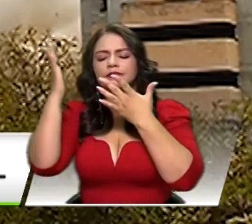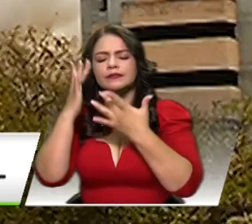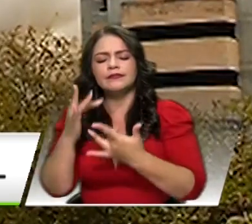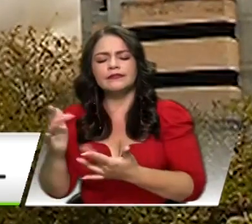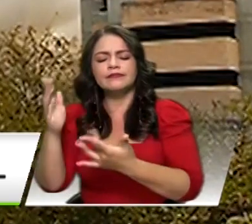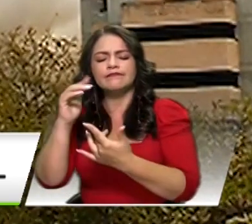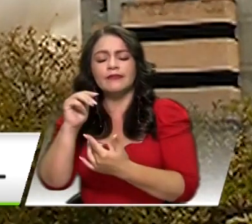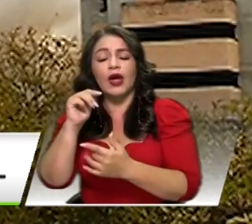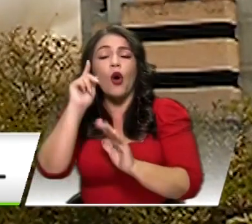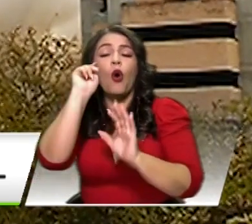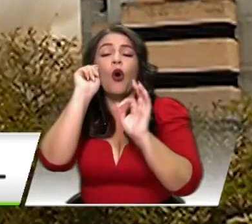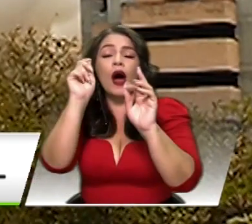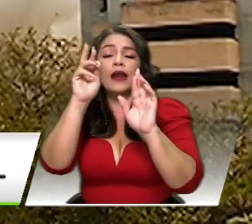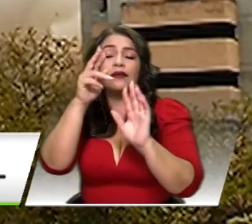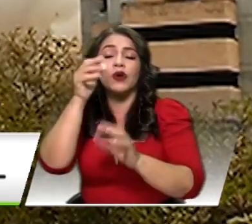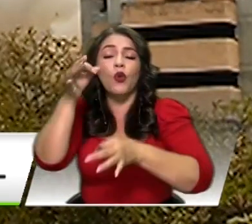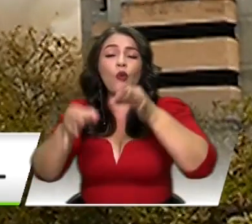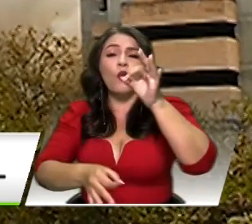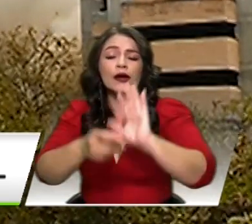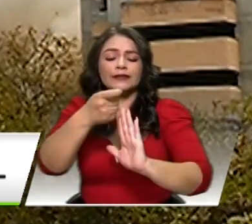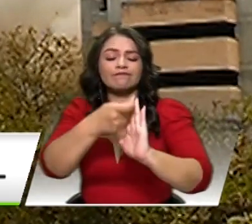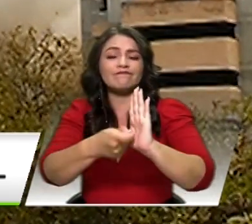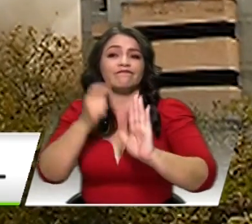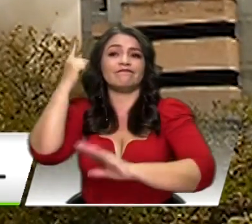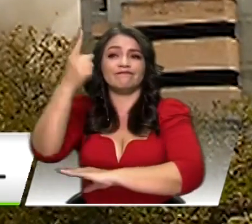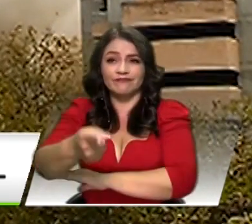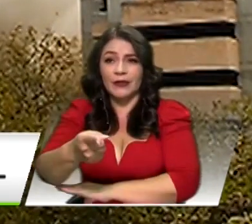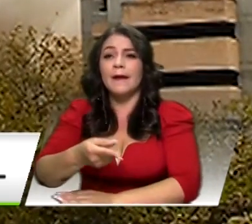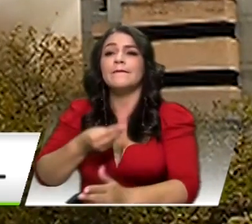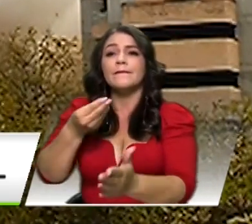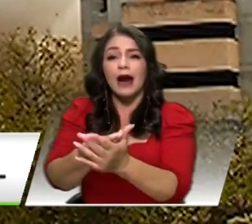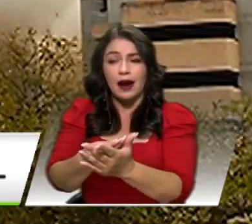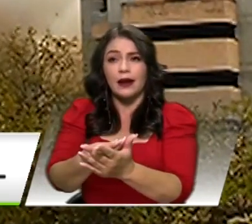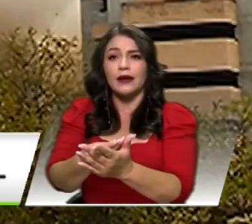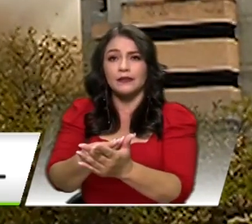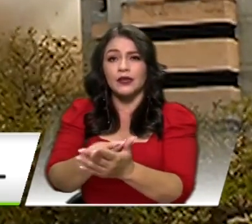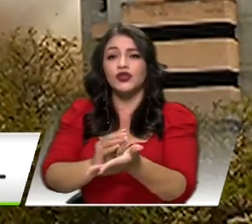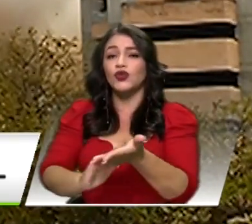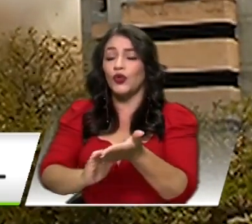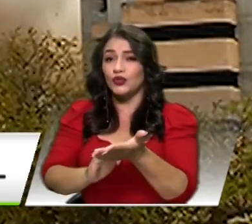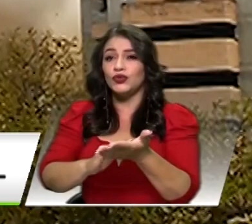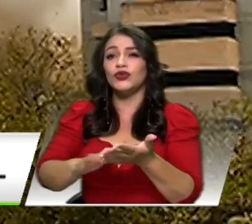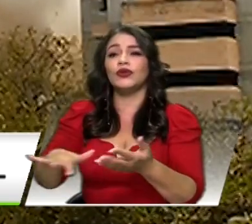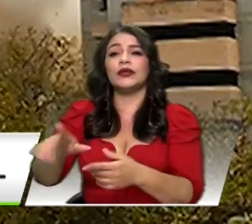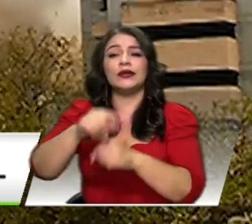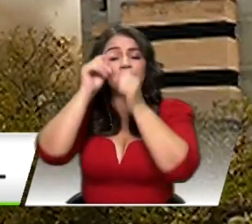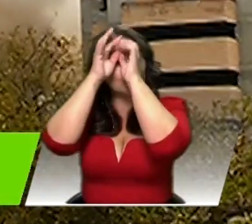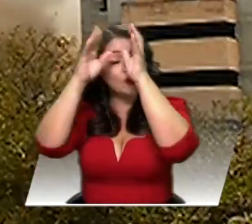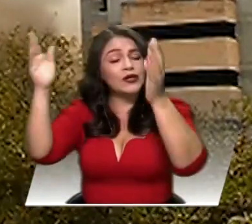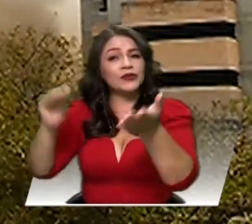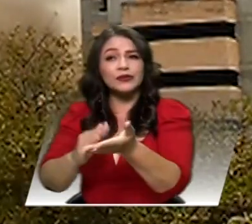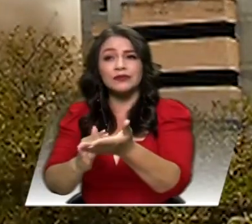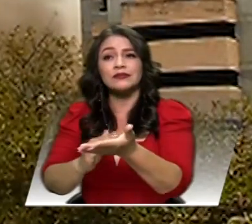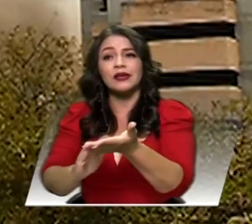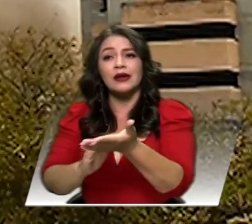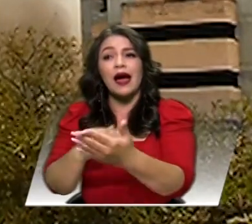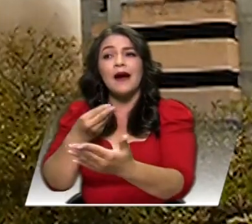sentencia que condene a los responsables y obligue a que les devuelvan el dinero invertido en sus sueños.